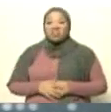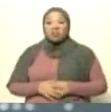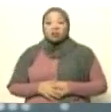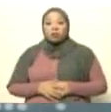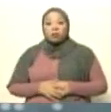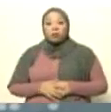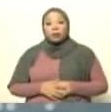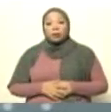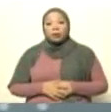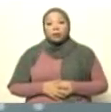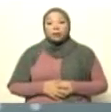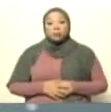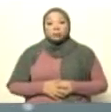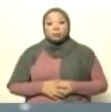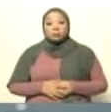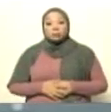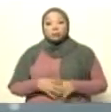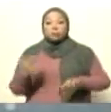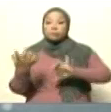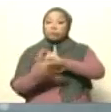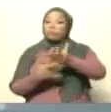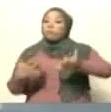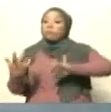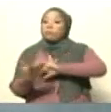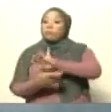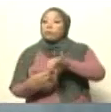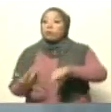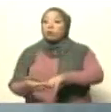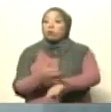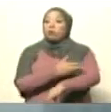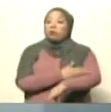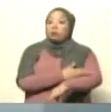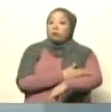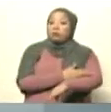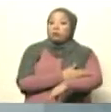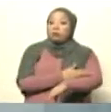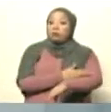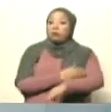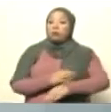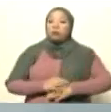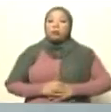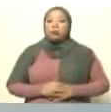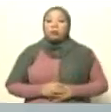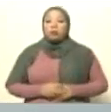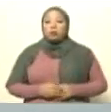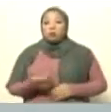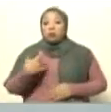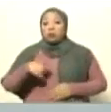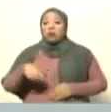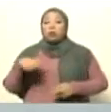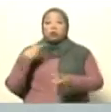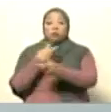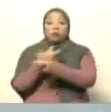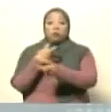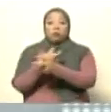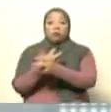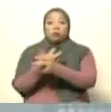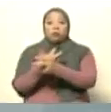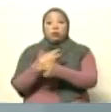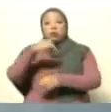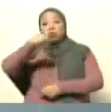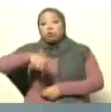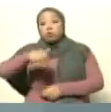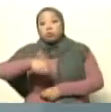cual estaba hablando. Esto para asegurar, porque la derecha, ellos son expertos. Lo de los fake news de